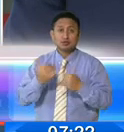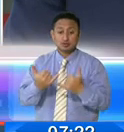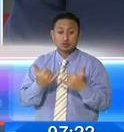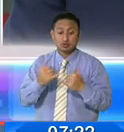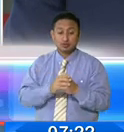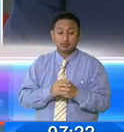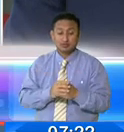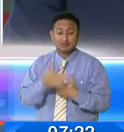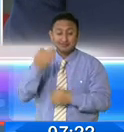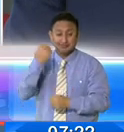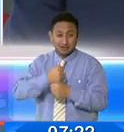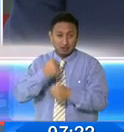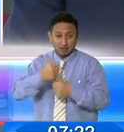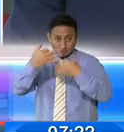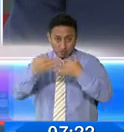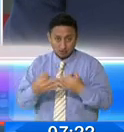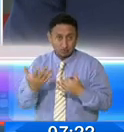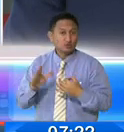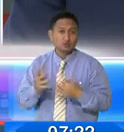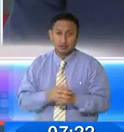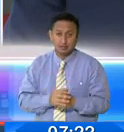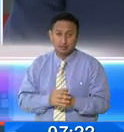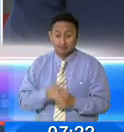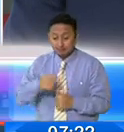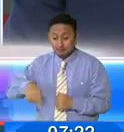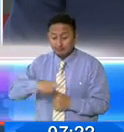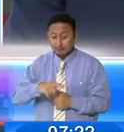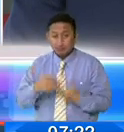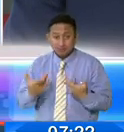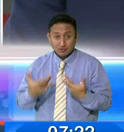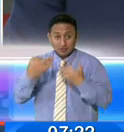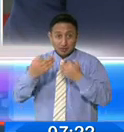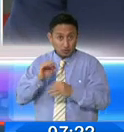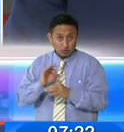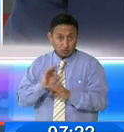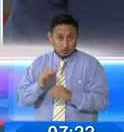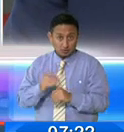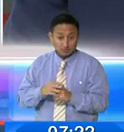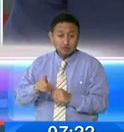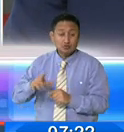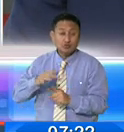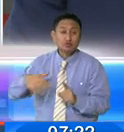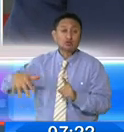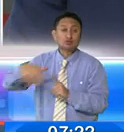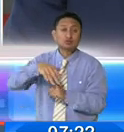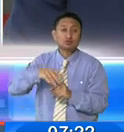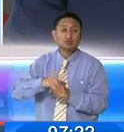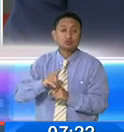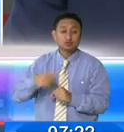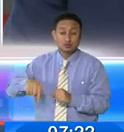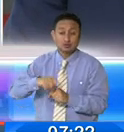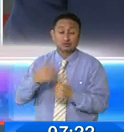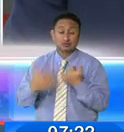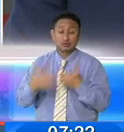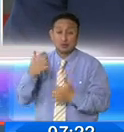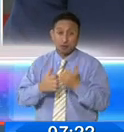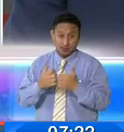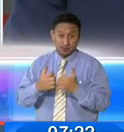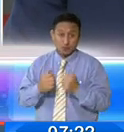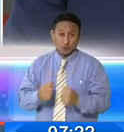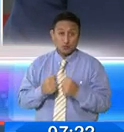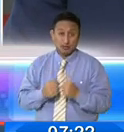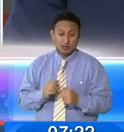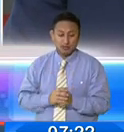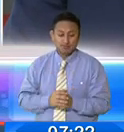informalidad. Y por lo tanto, al estar en la informalidad, su situación y sus condiciones están mucho más deterioradas. Creo que hay que